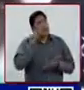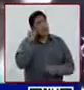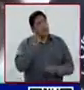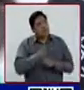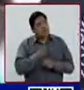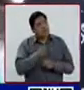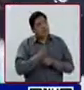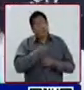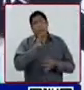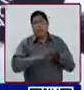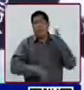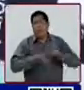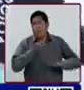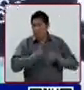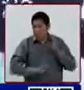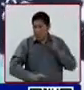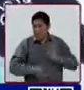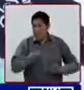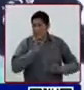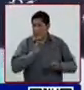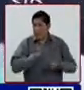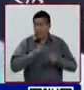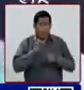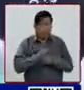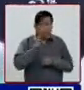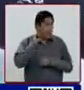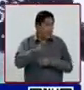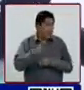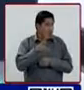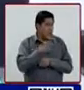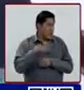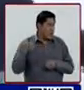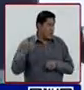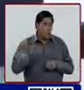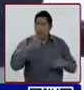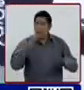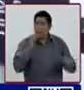trabajo la fecha que se va a anunciar y también el compromiso de los recursos.